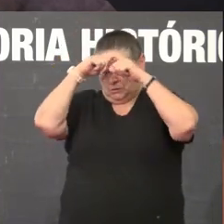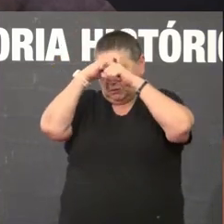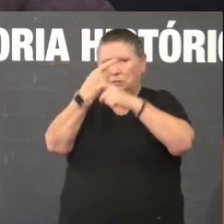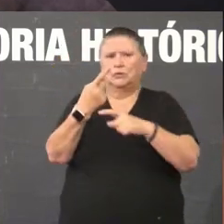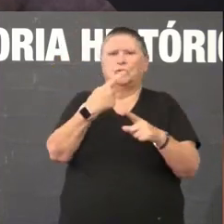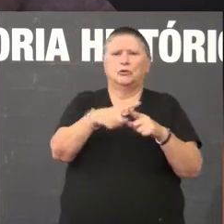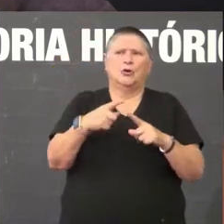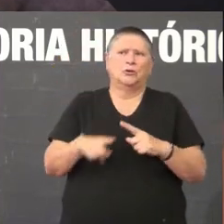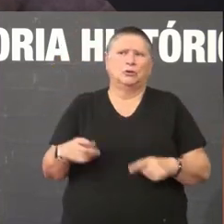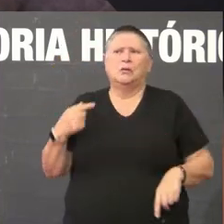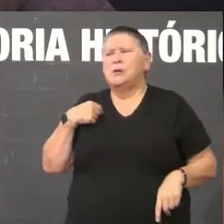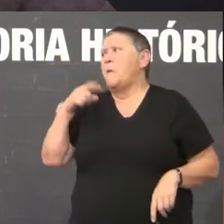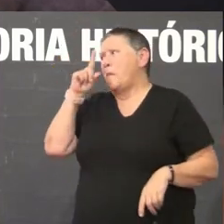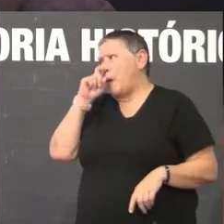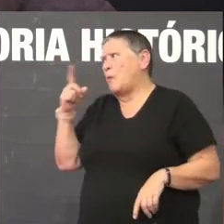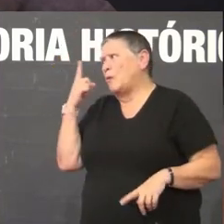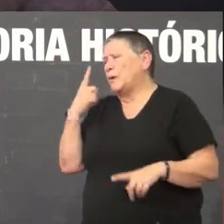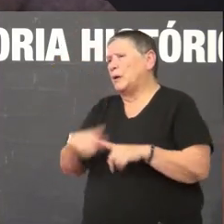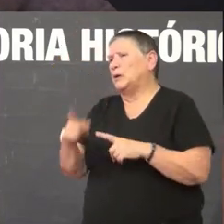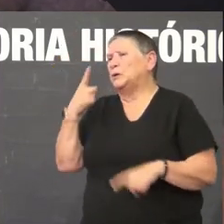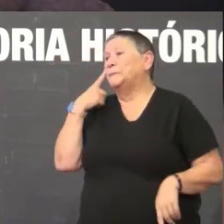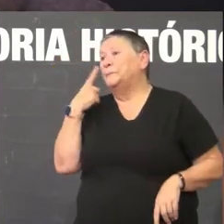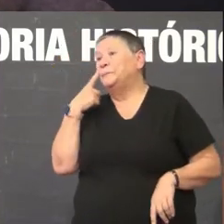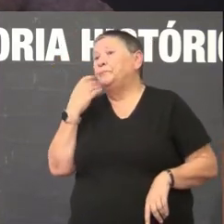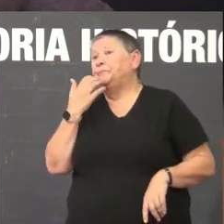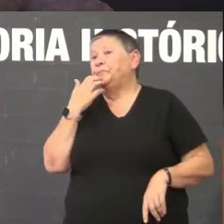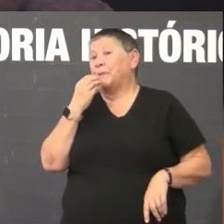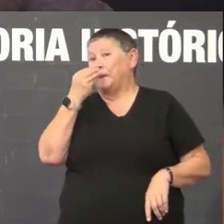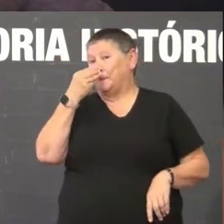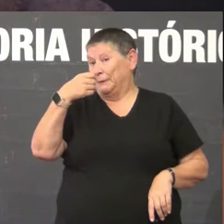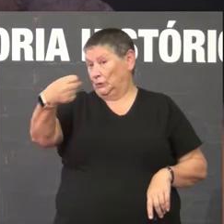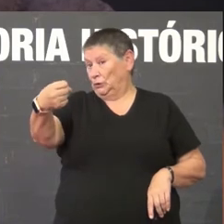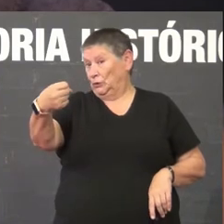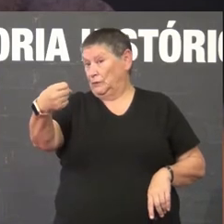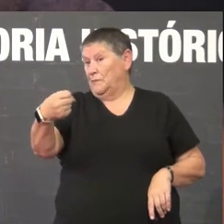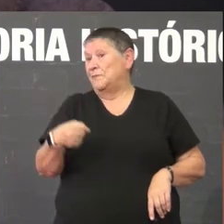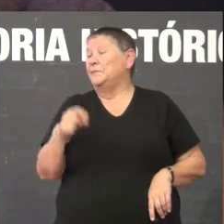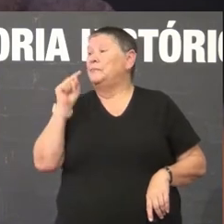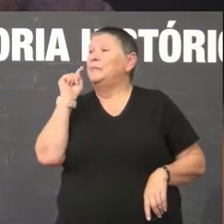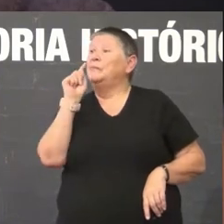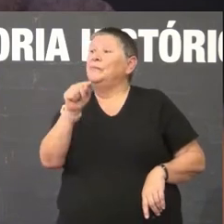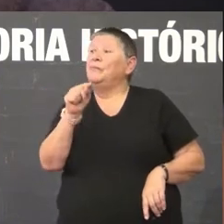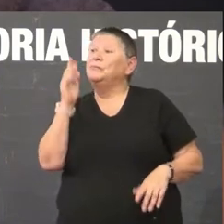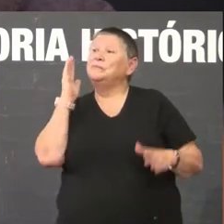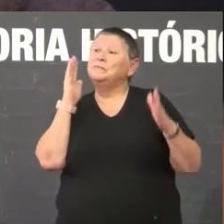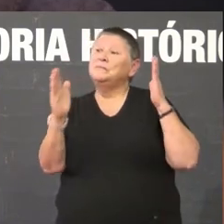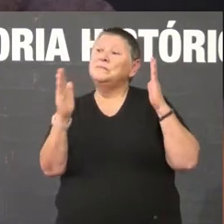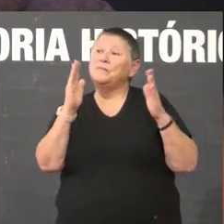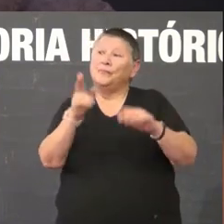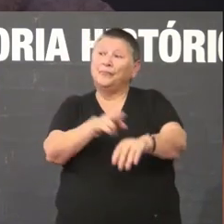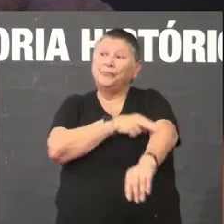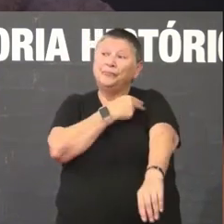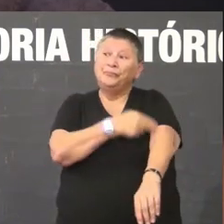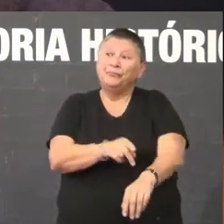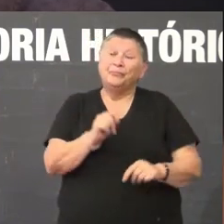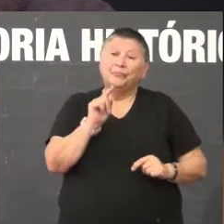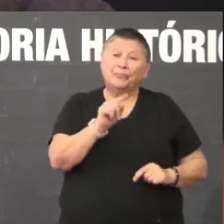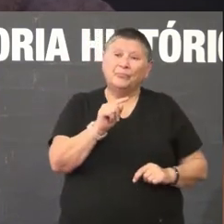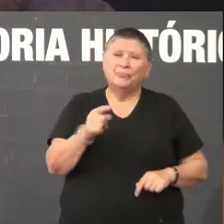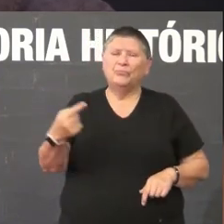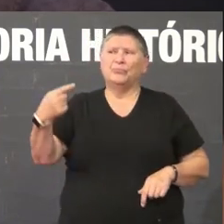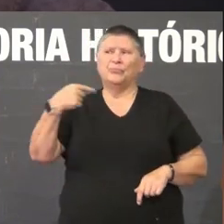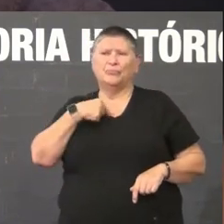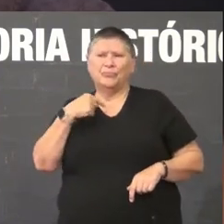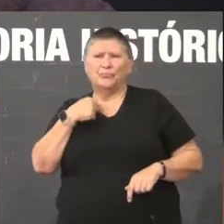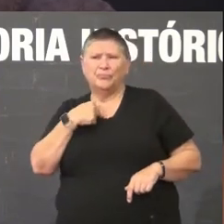lembro unha cousa, mira, por exemplo, o PSOE, eu, digamos, na época de Franco, eu non cheguei a